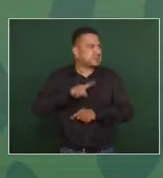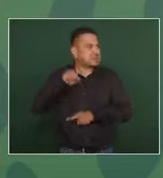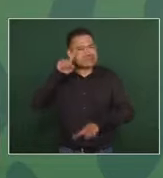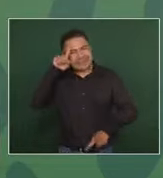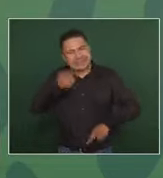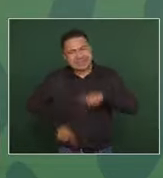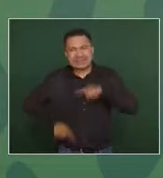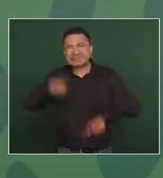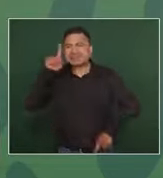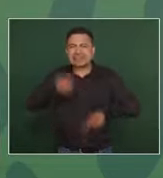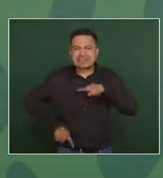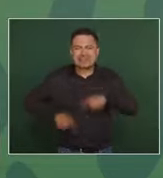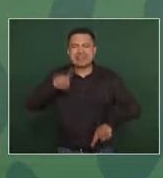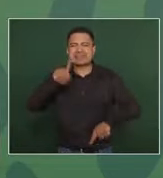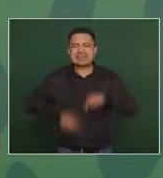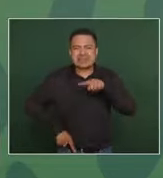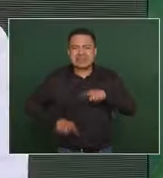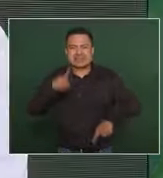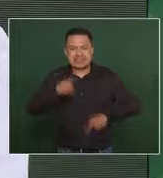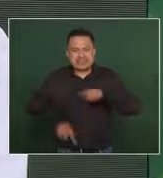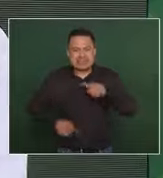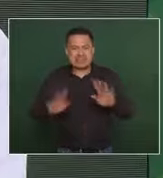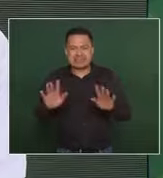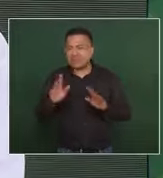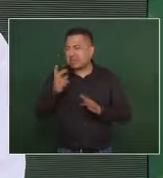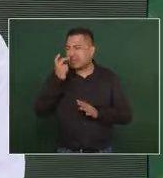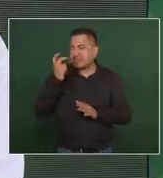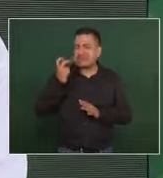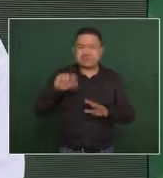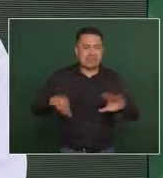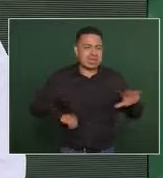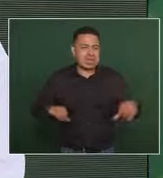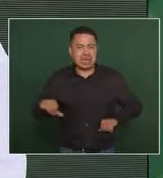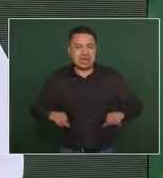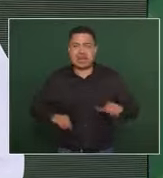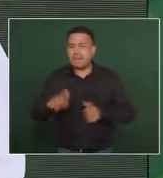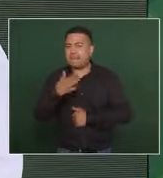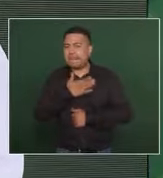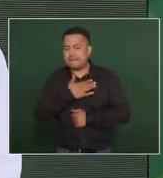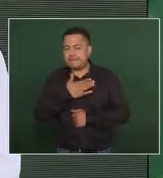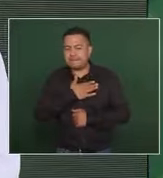impedirlo, evitarlo. Esa es una tarea